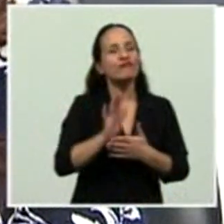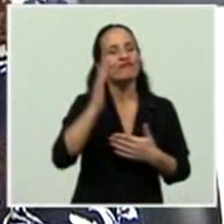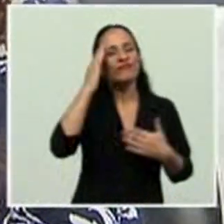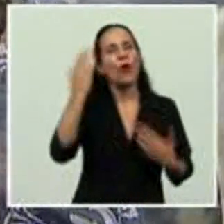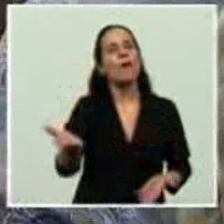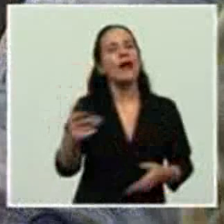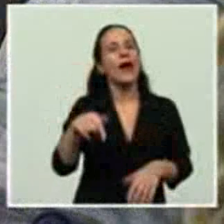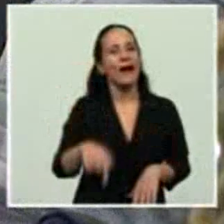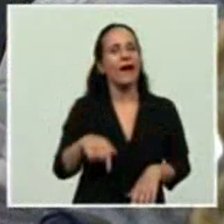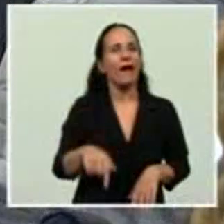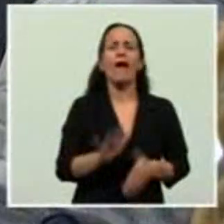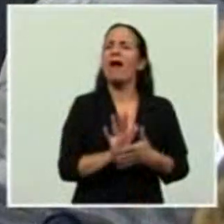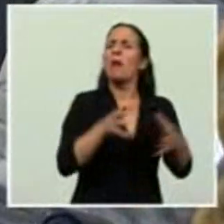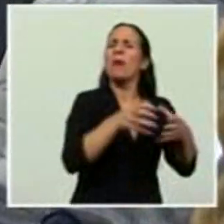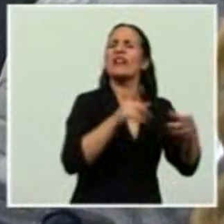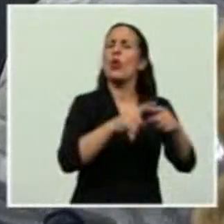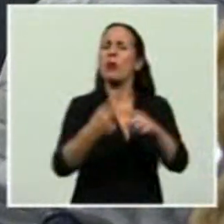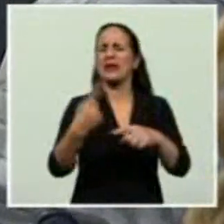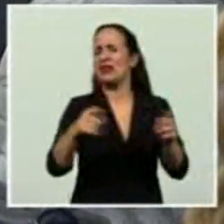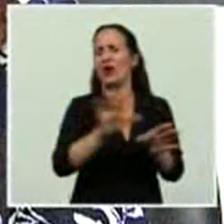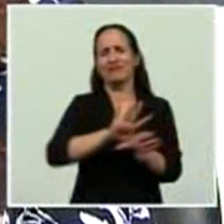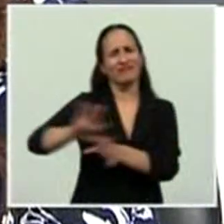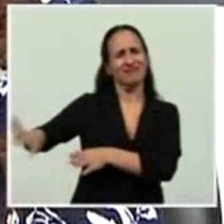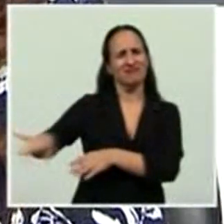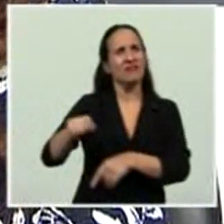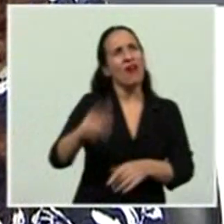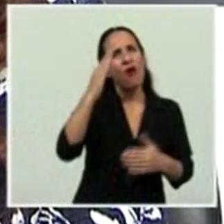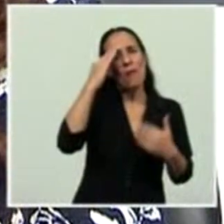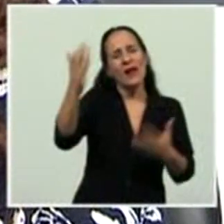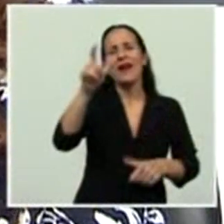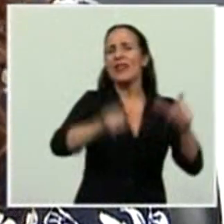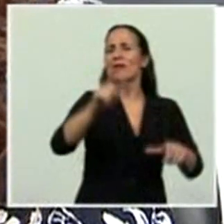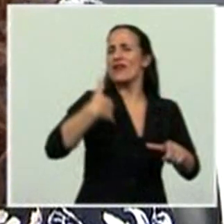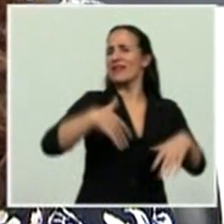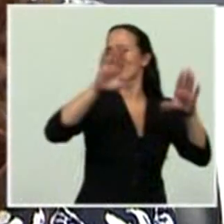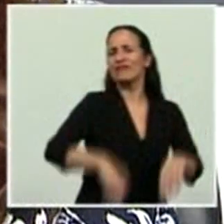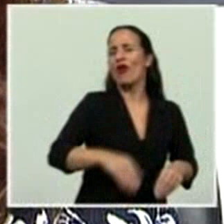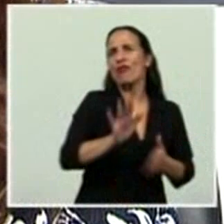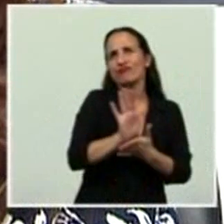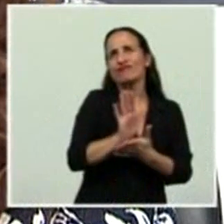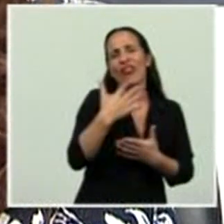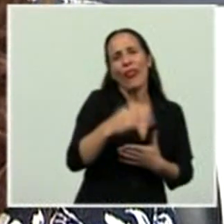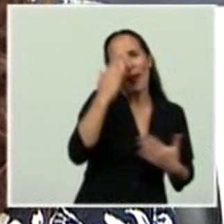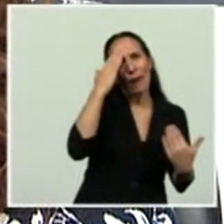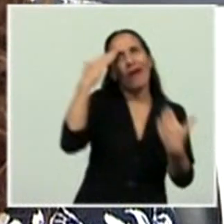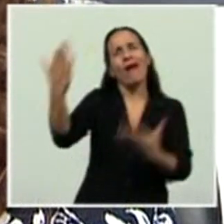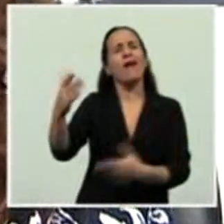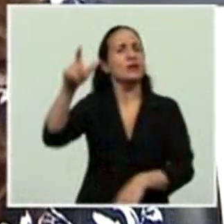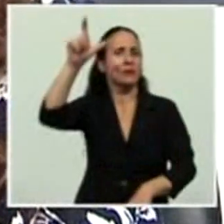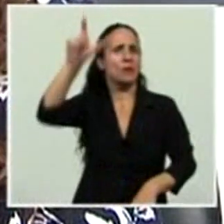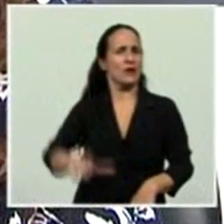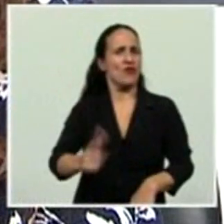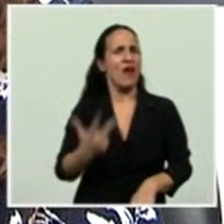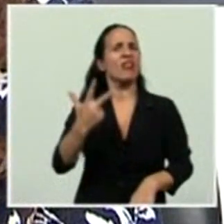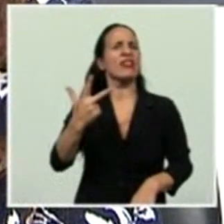está más allá hoy de los partidos políticos en la Argentina y creo que es un homenaje que todos los argentinos le debemos hacer quien presidió